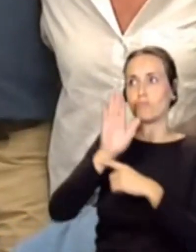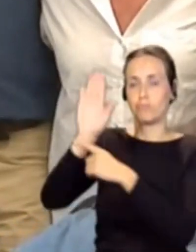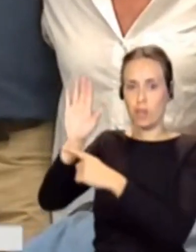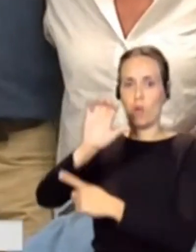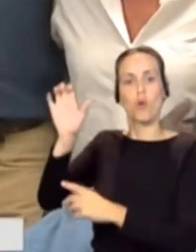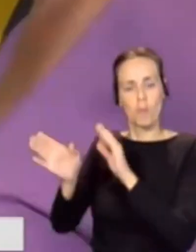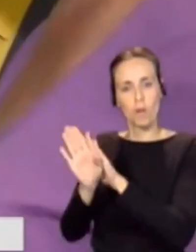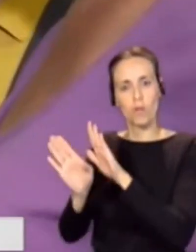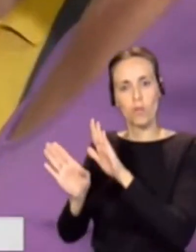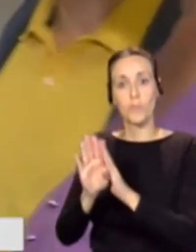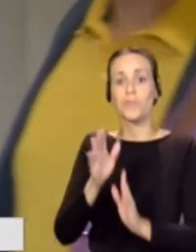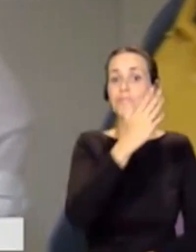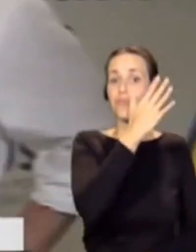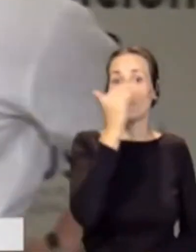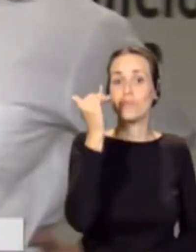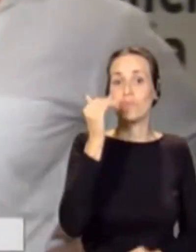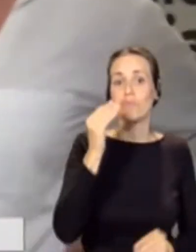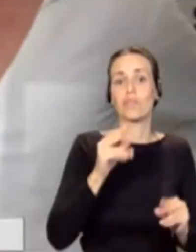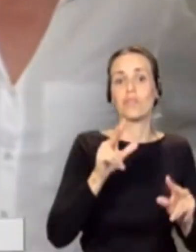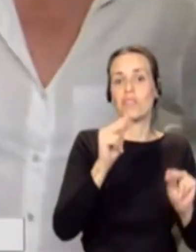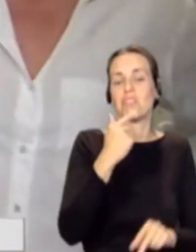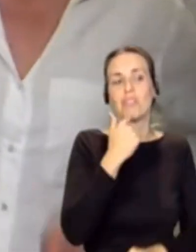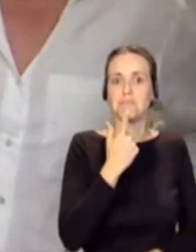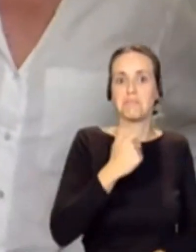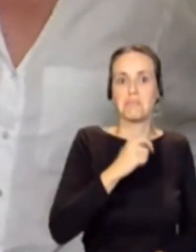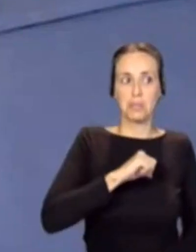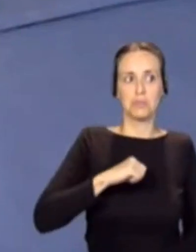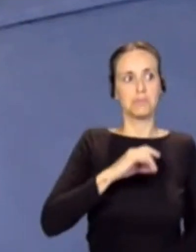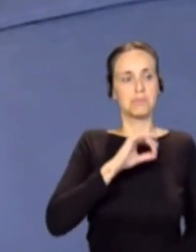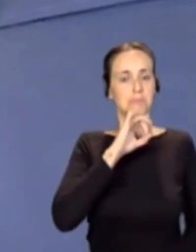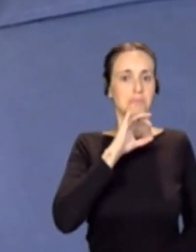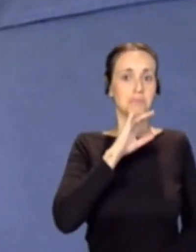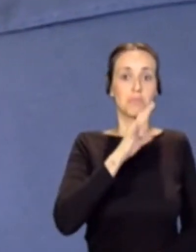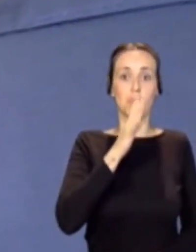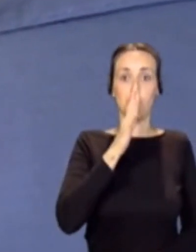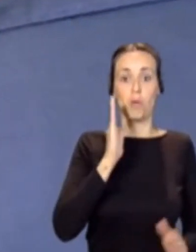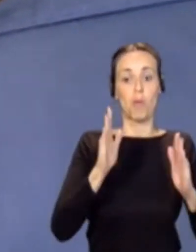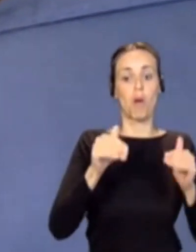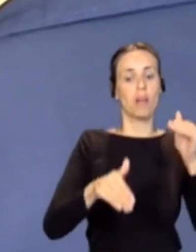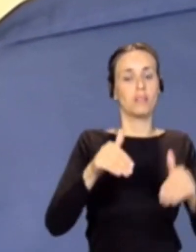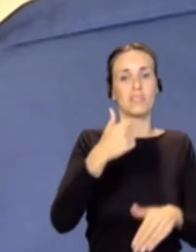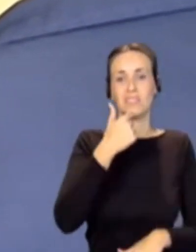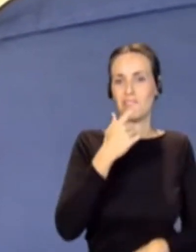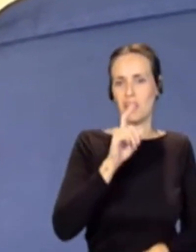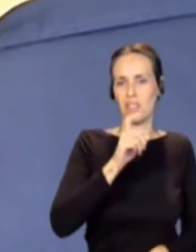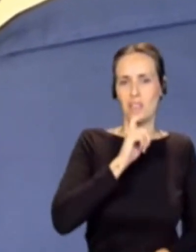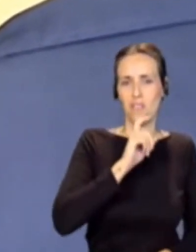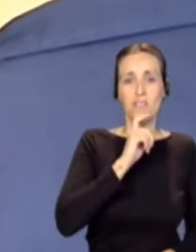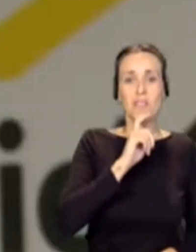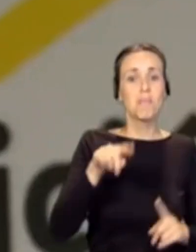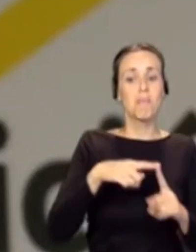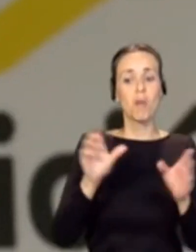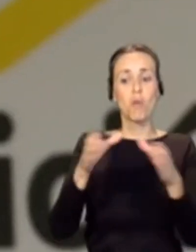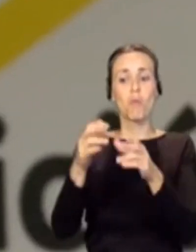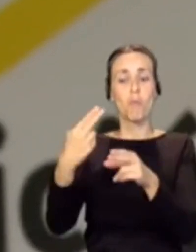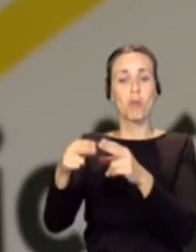Carlos Alonso concluyó subrayando que se encuentra contento en lo personal tras unas elecciones que calificó de difíciles y sin propuestas de los